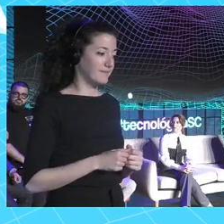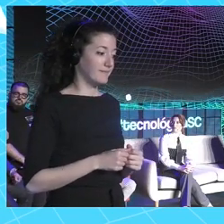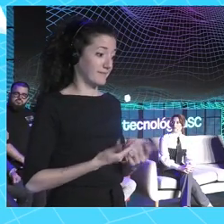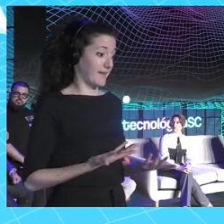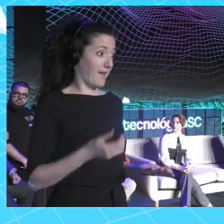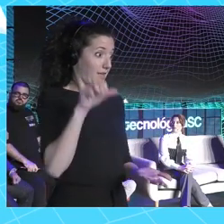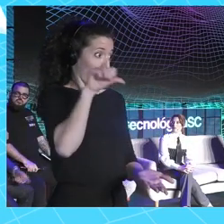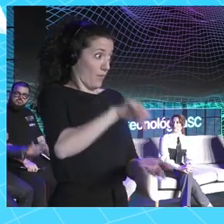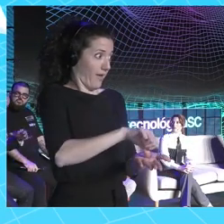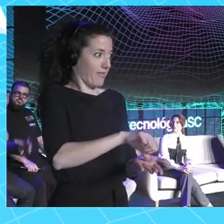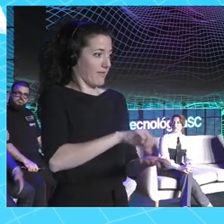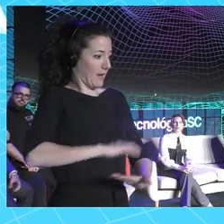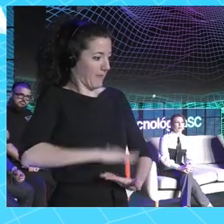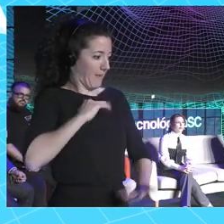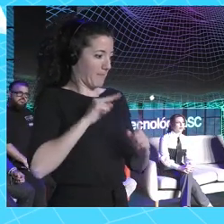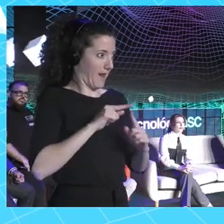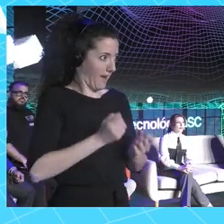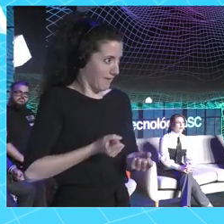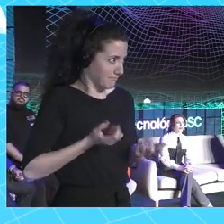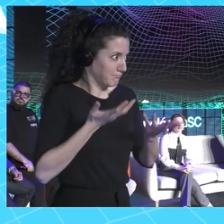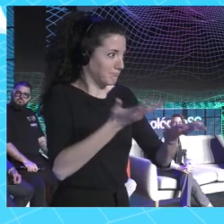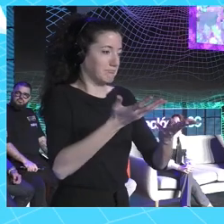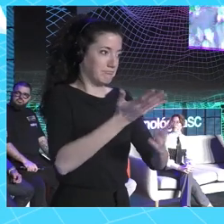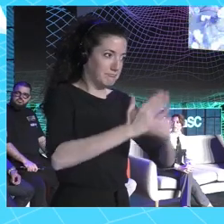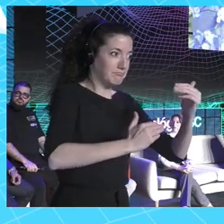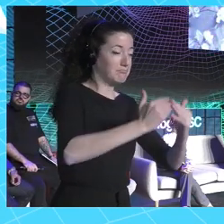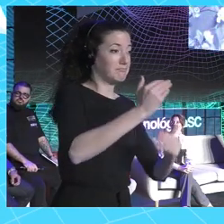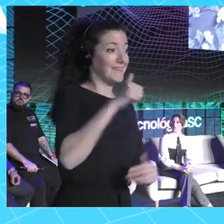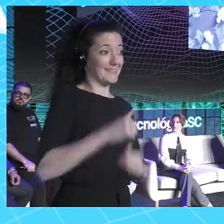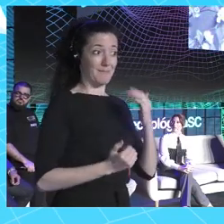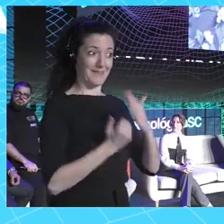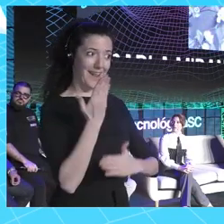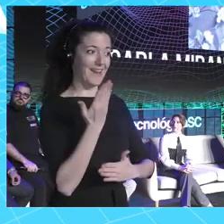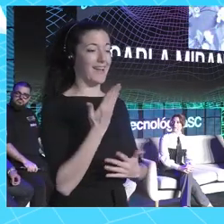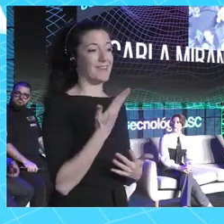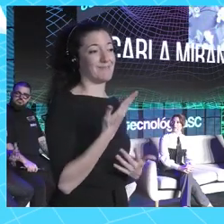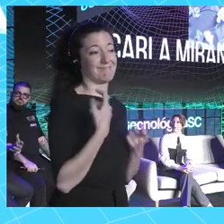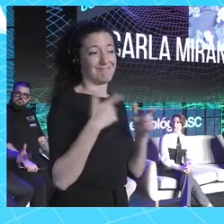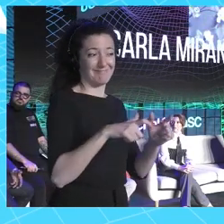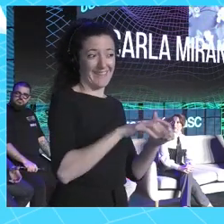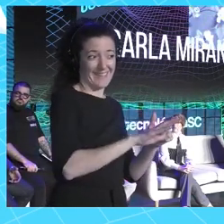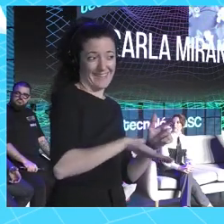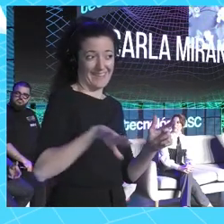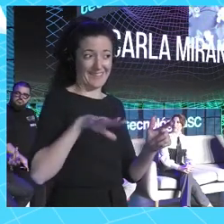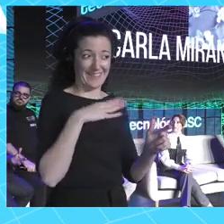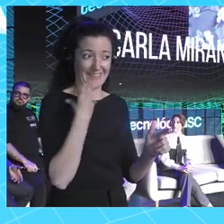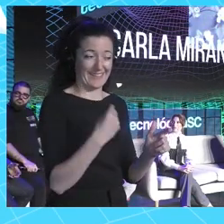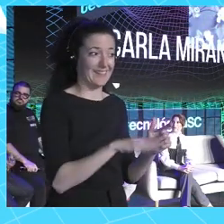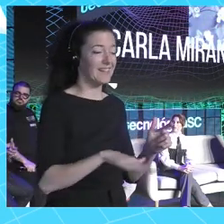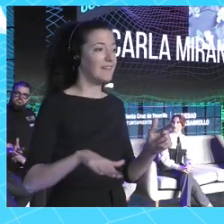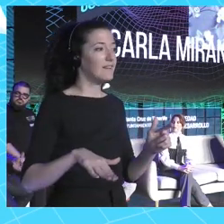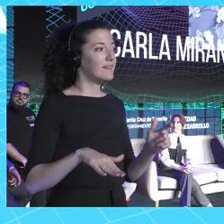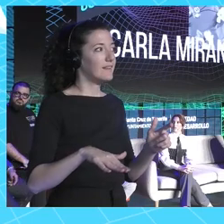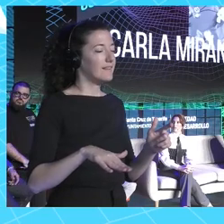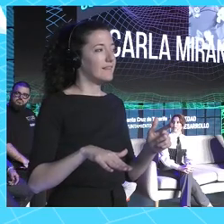ciudad esta mañana utilizaba un ejemplo en la sesión de mañana con los con Los más menudos al final hay una capacidad de generar contenido